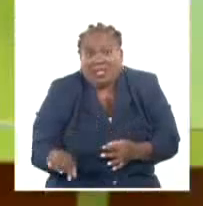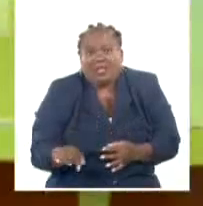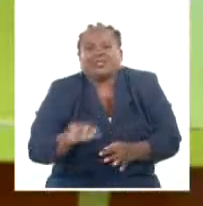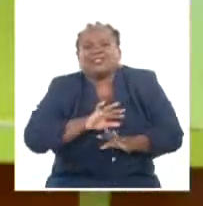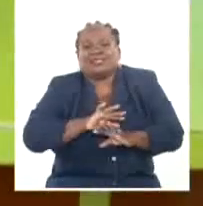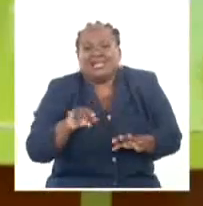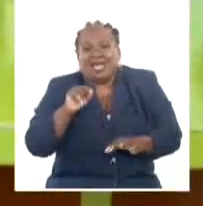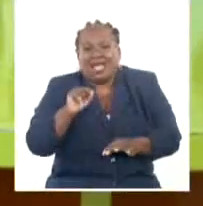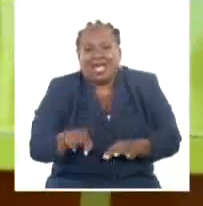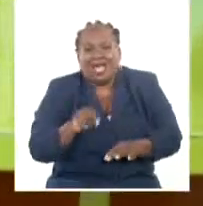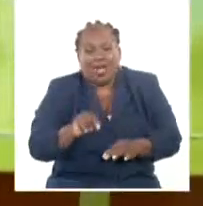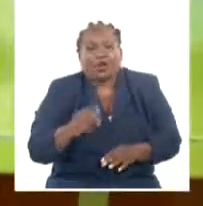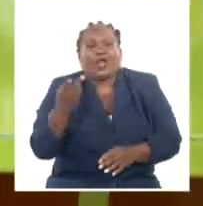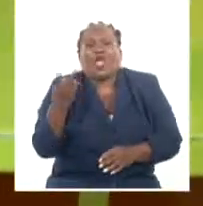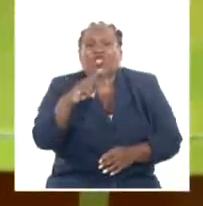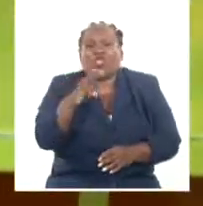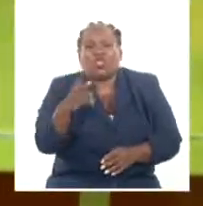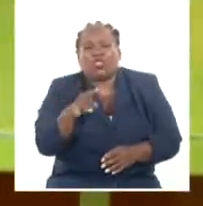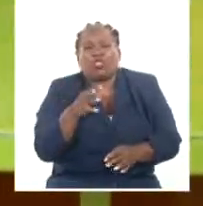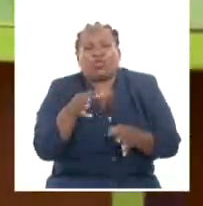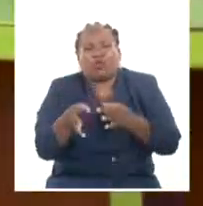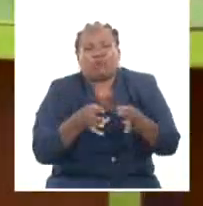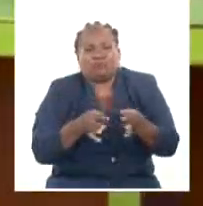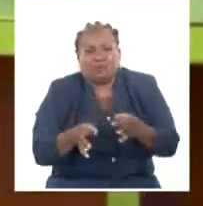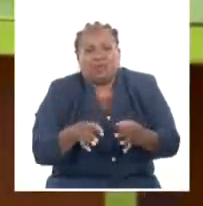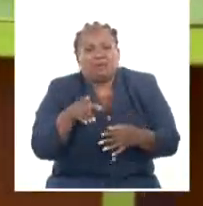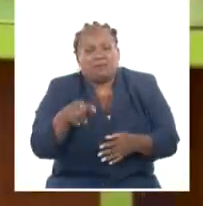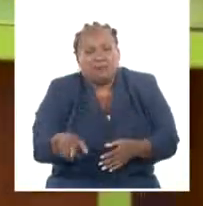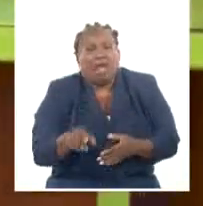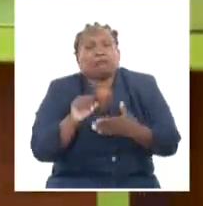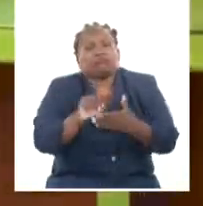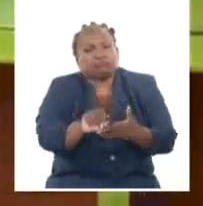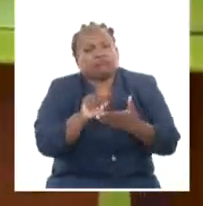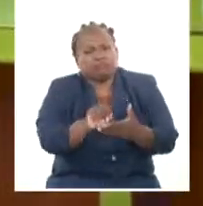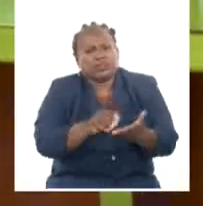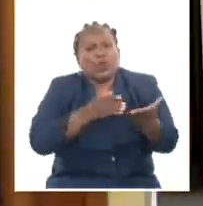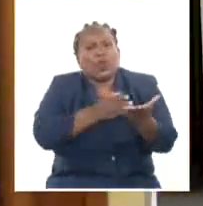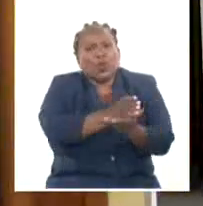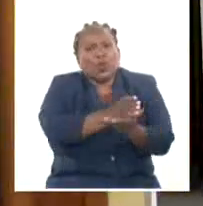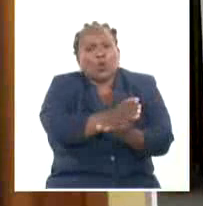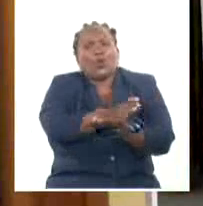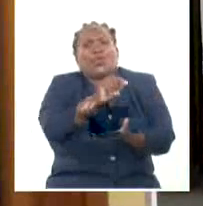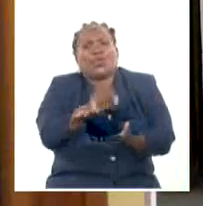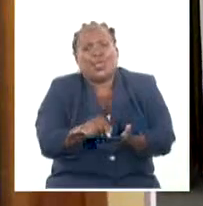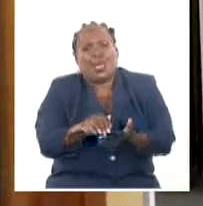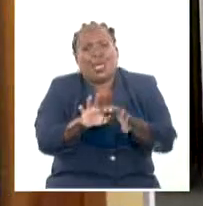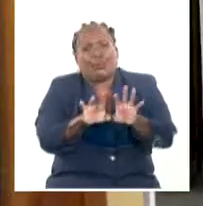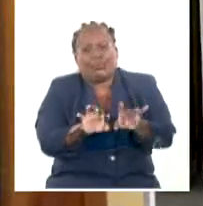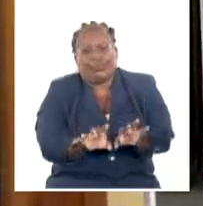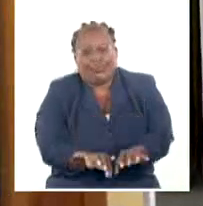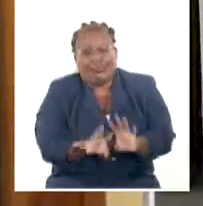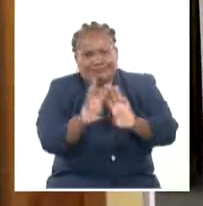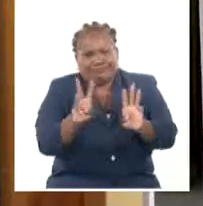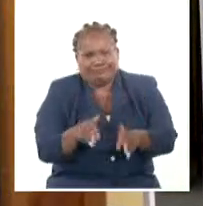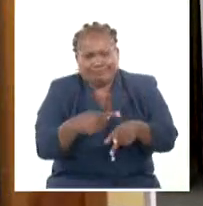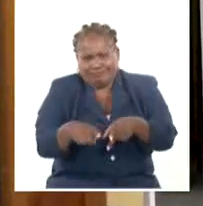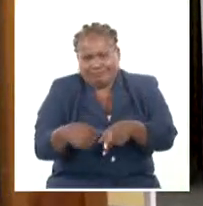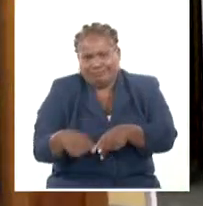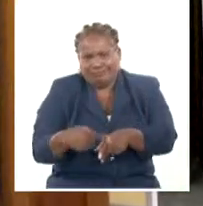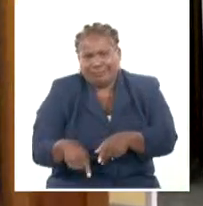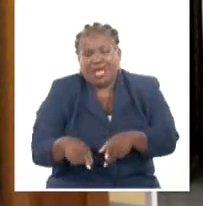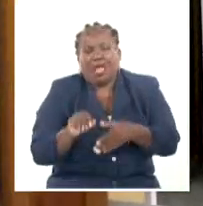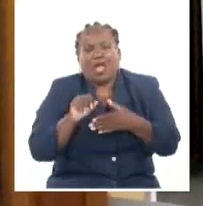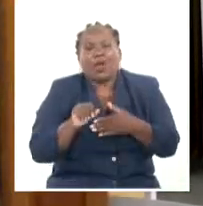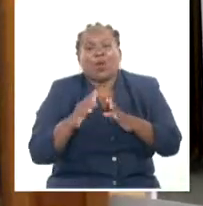una dualidad de funciones, va a seguir prestando su servicio de computación, todos los servicios que brinda Joven Club a la